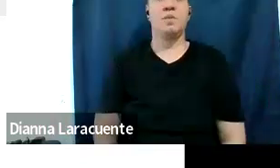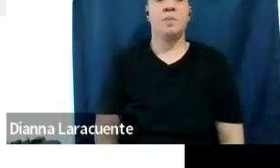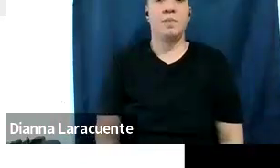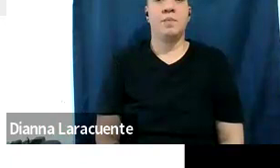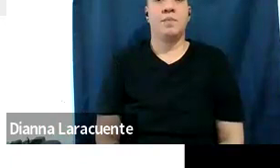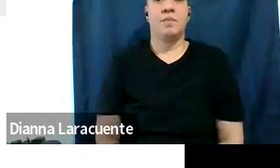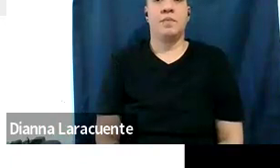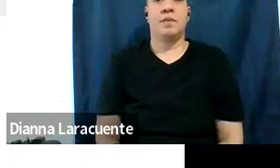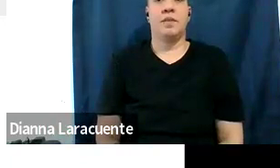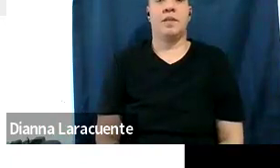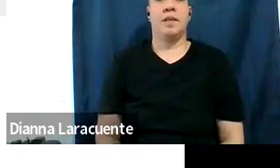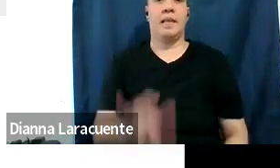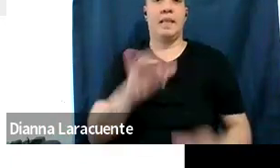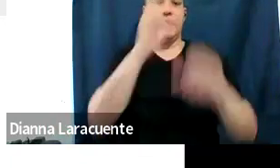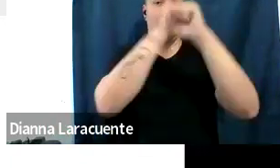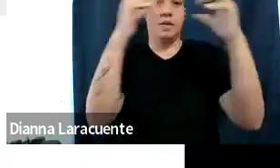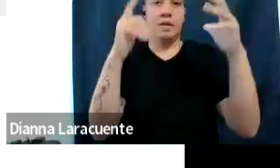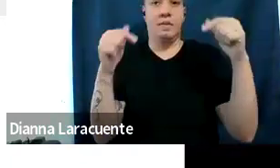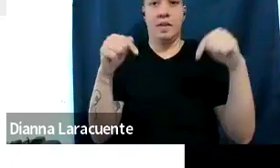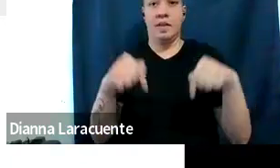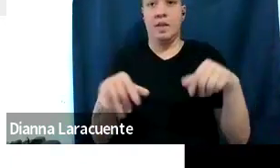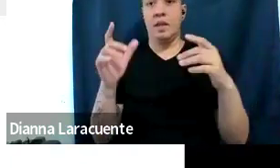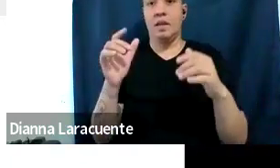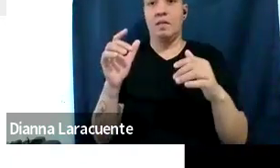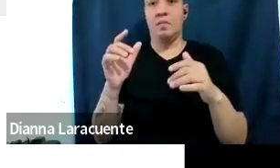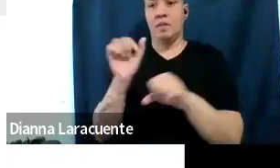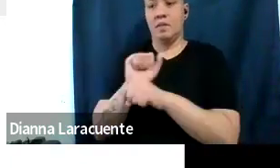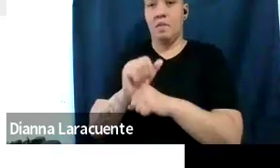Esa era la visión, venían a bregar con nativos.